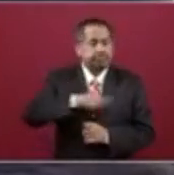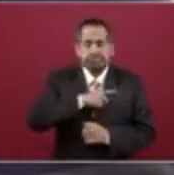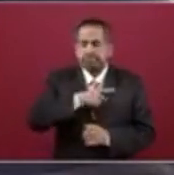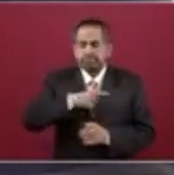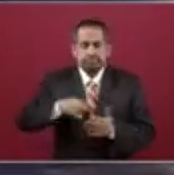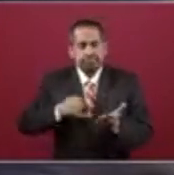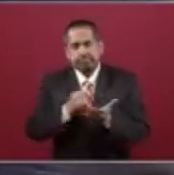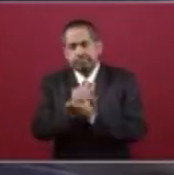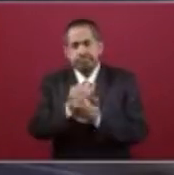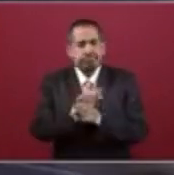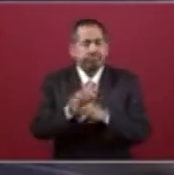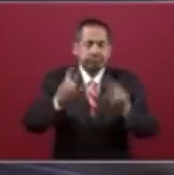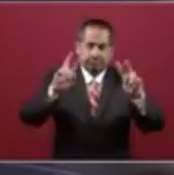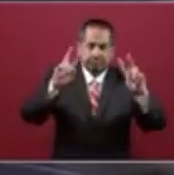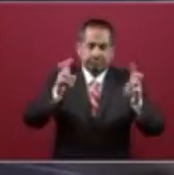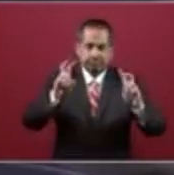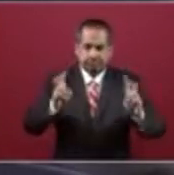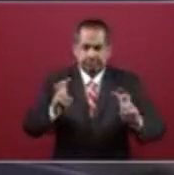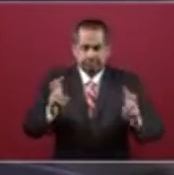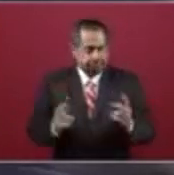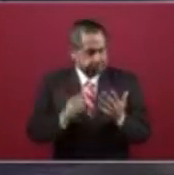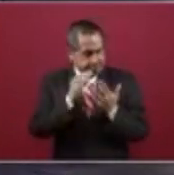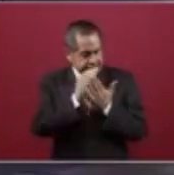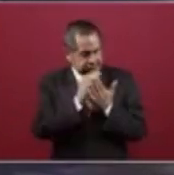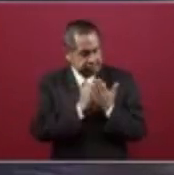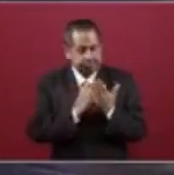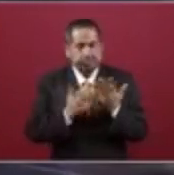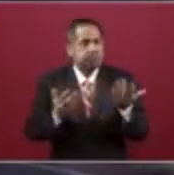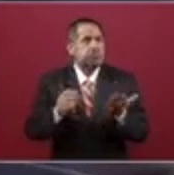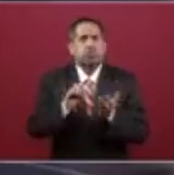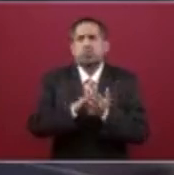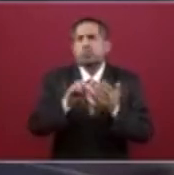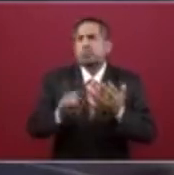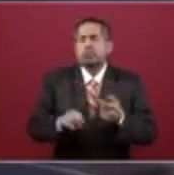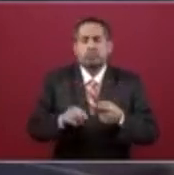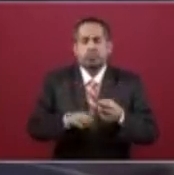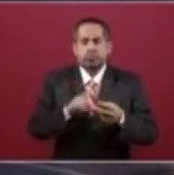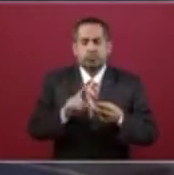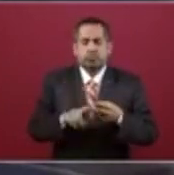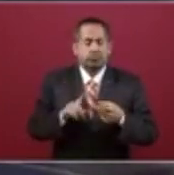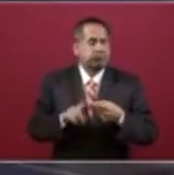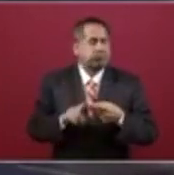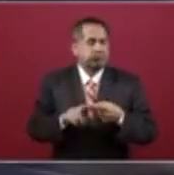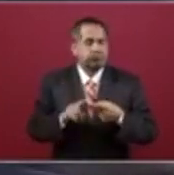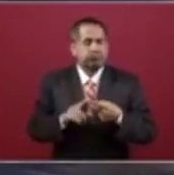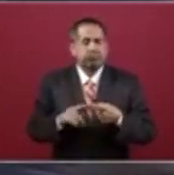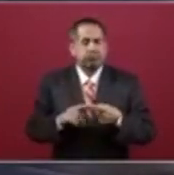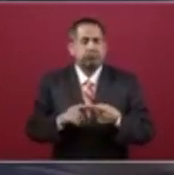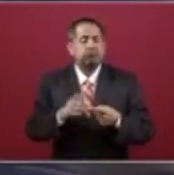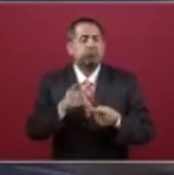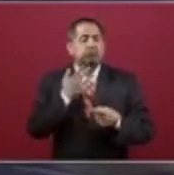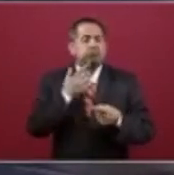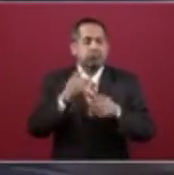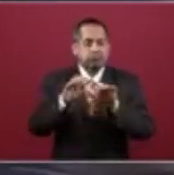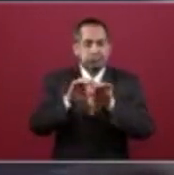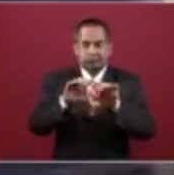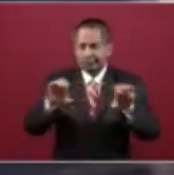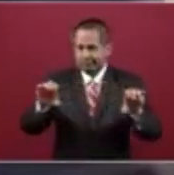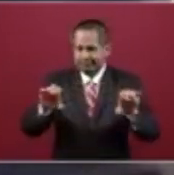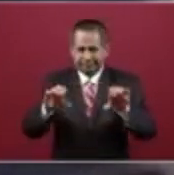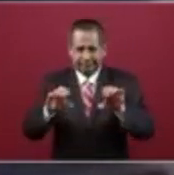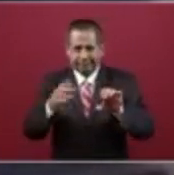algunos temas. Es el caso de los gasoductos, es